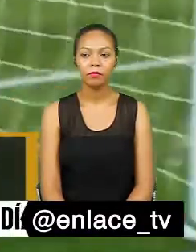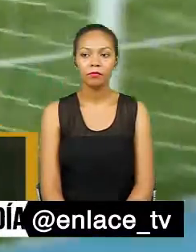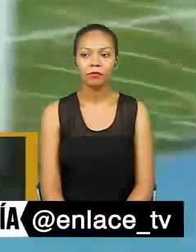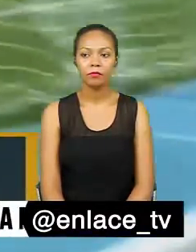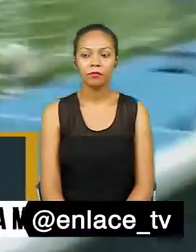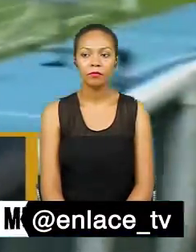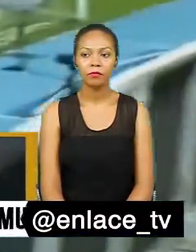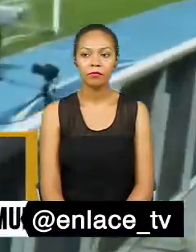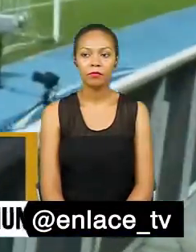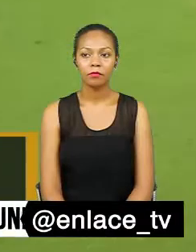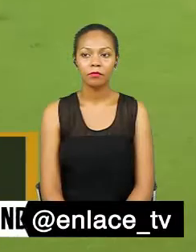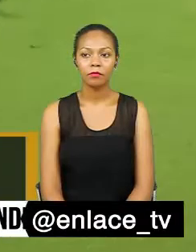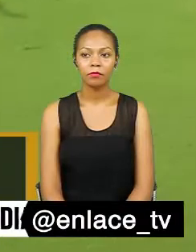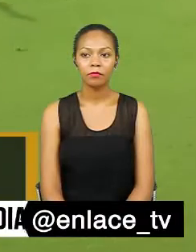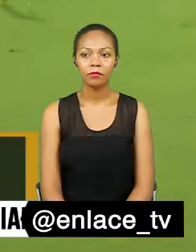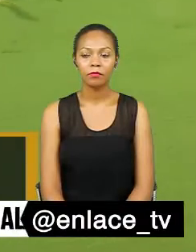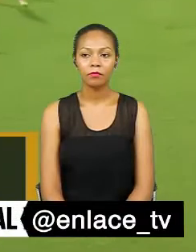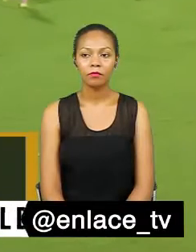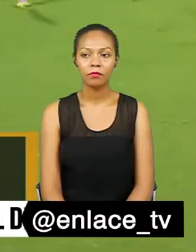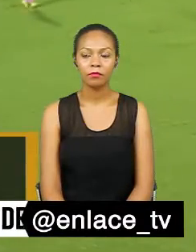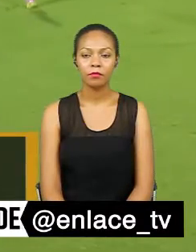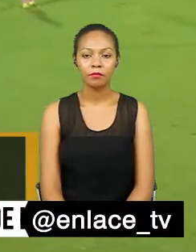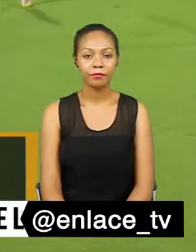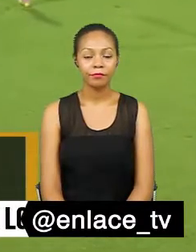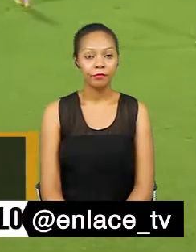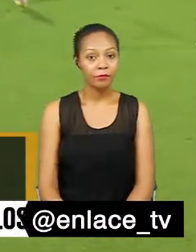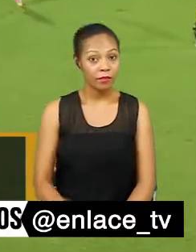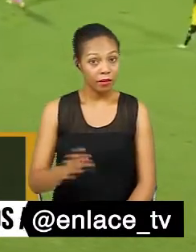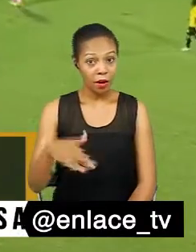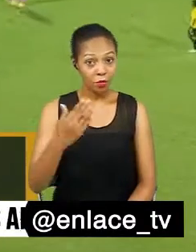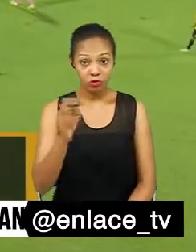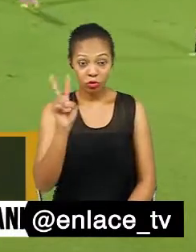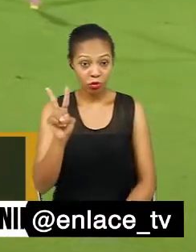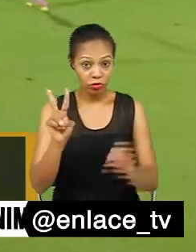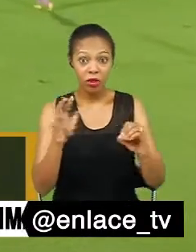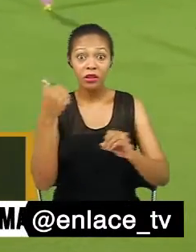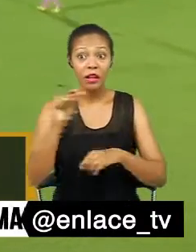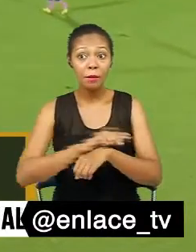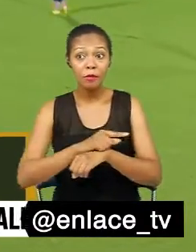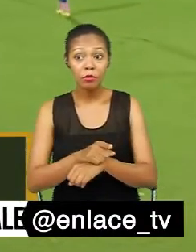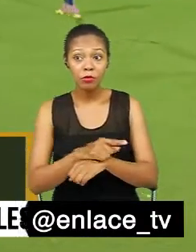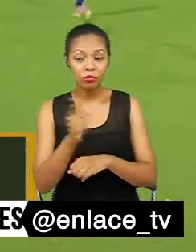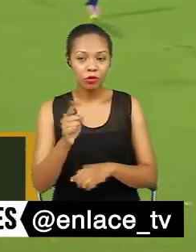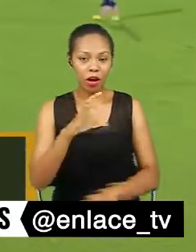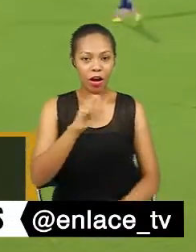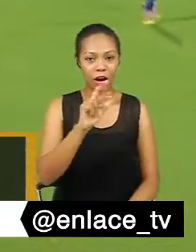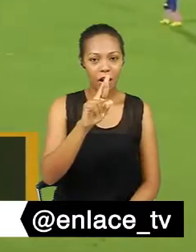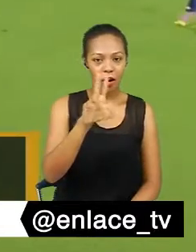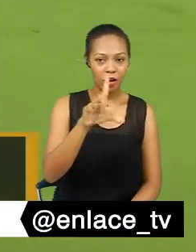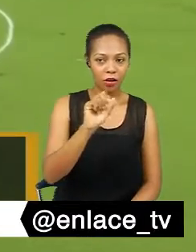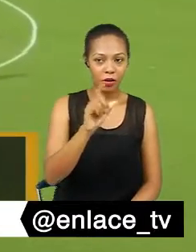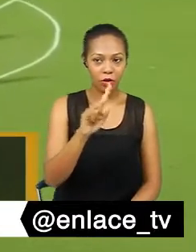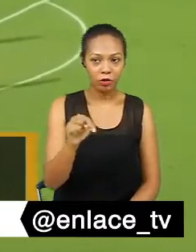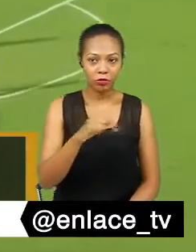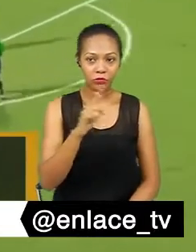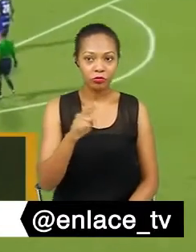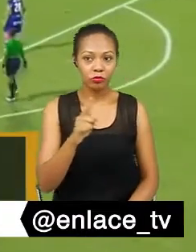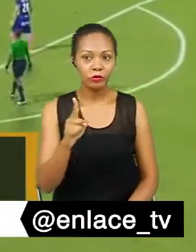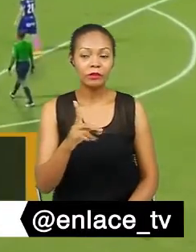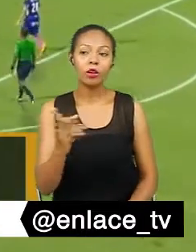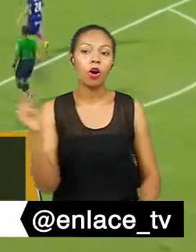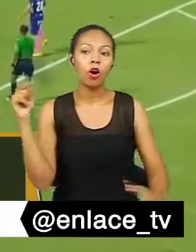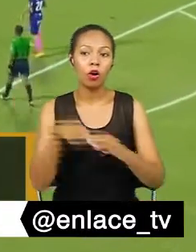jugada. Camilo Sixto. 10 minutos después de haberse decretado el 2-0, Carlos Ibargüen, con un remate de cabeza, le envió un centro a Juan